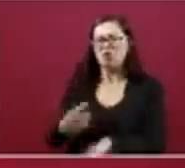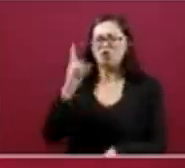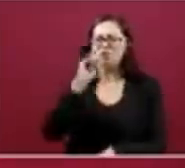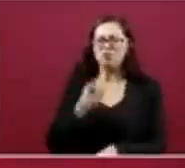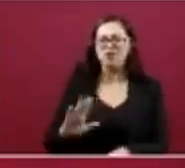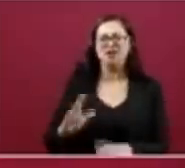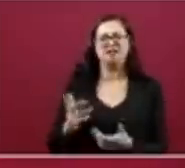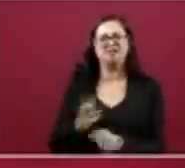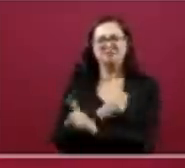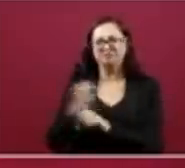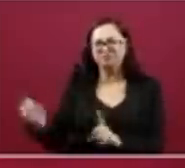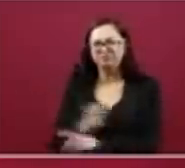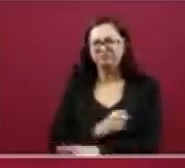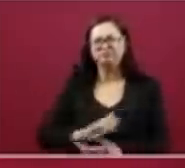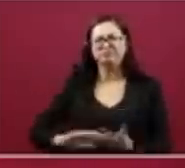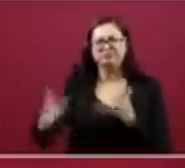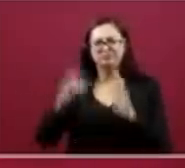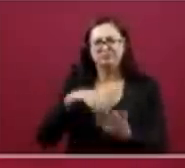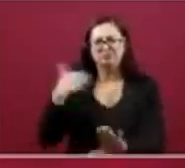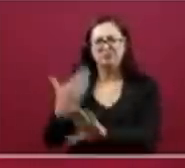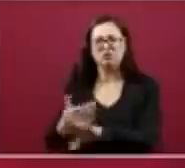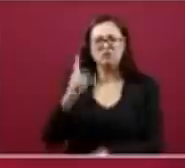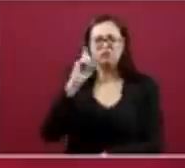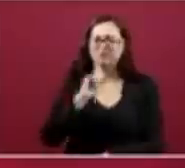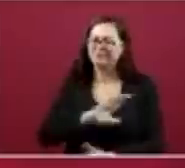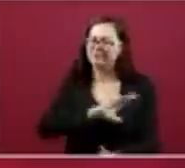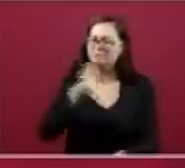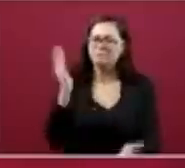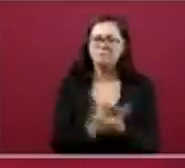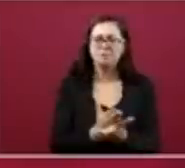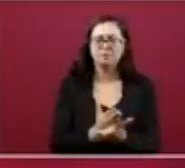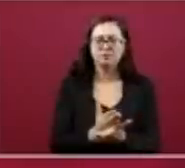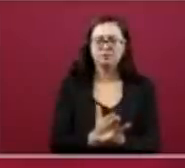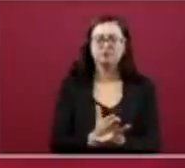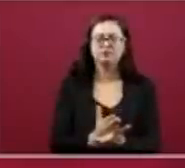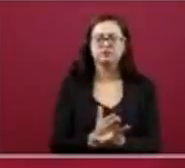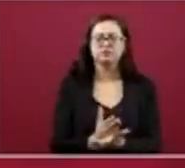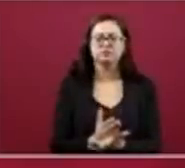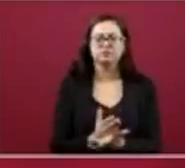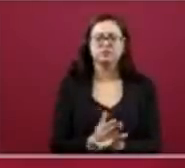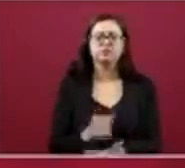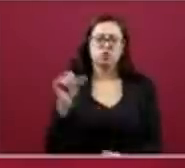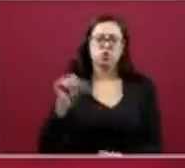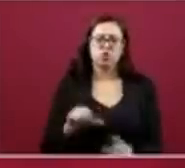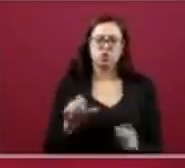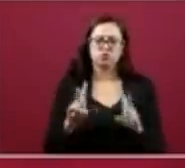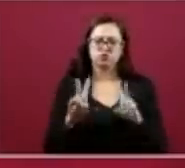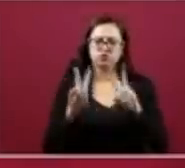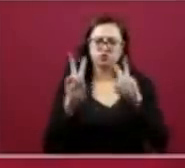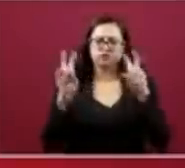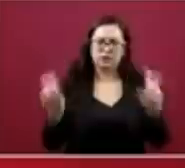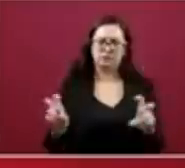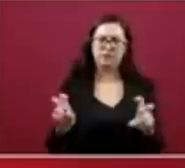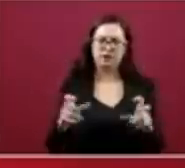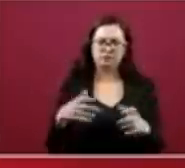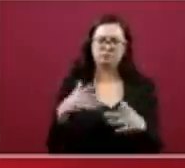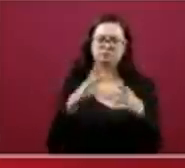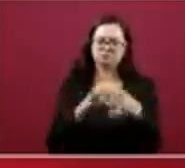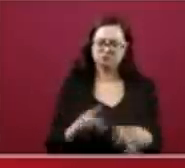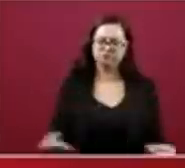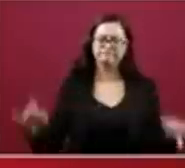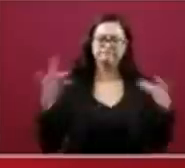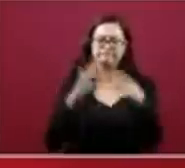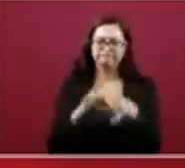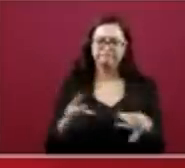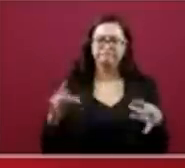maltrato. De eso vamos a hablar el día de hoy. Tenemos una reunión,